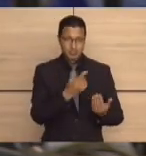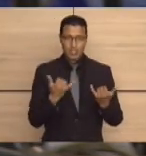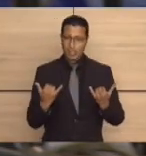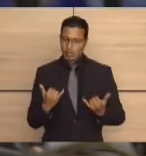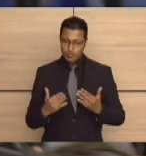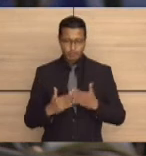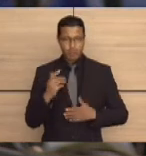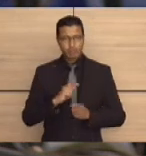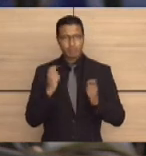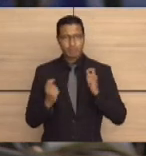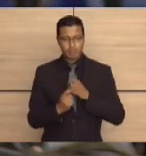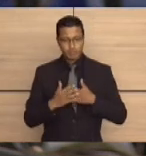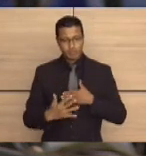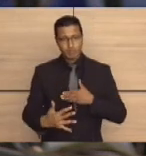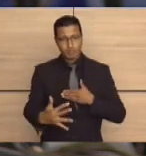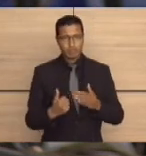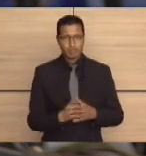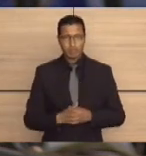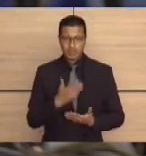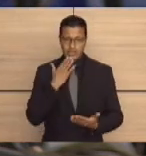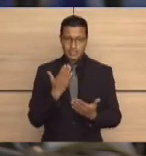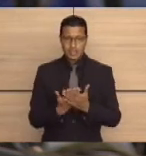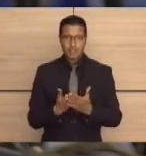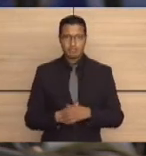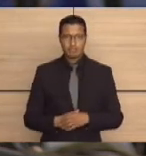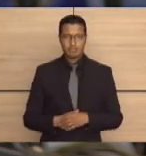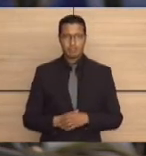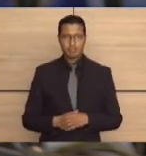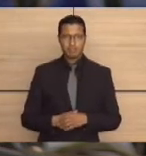empieza con ustedes y con todos nosotros. Muchas gracias.